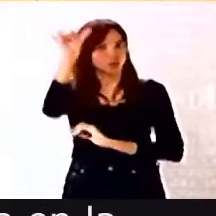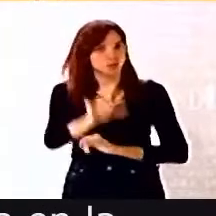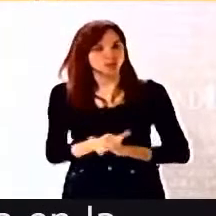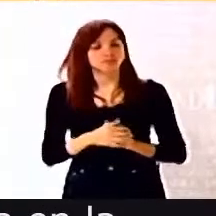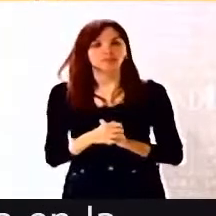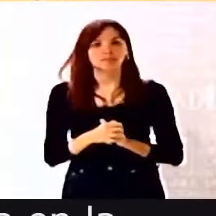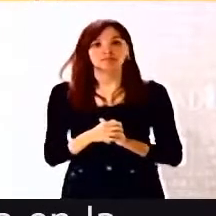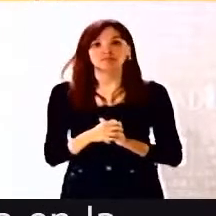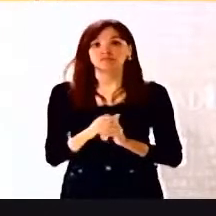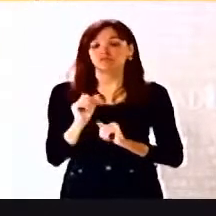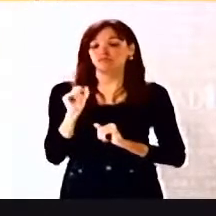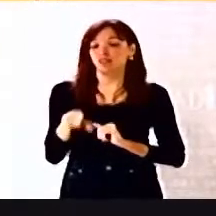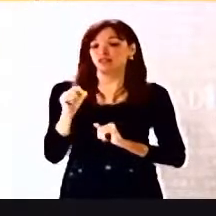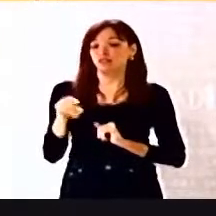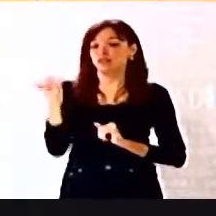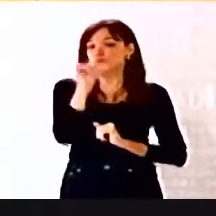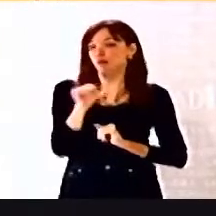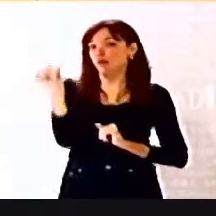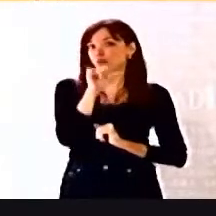como todas las semanas,